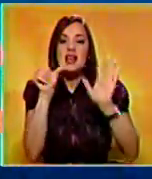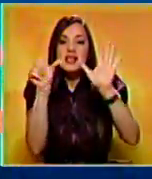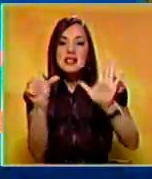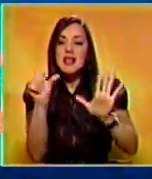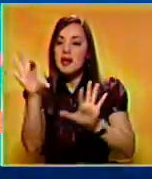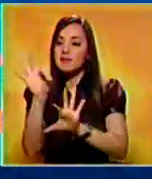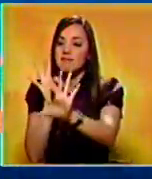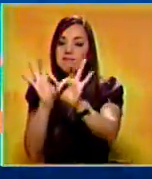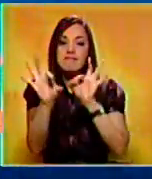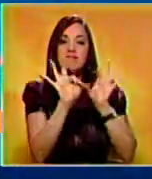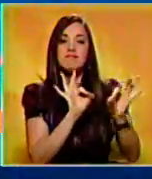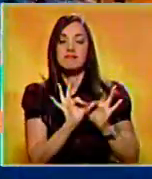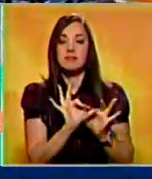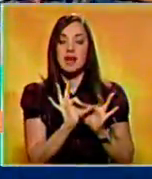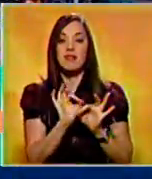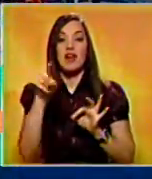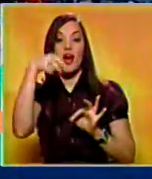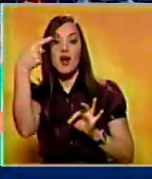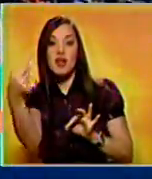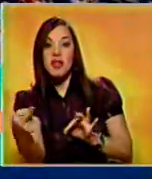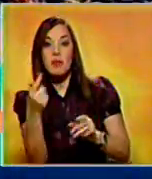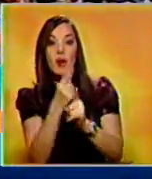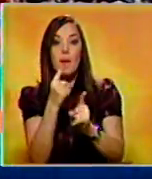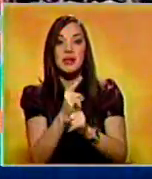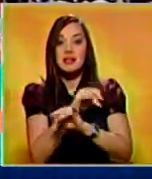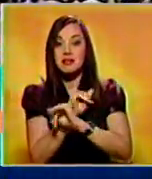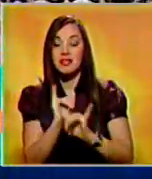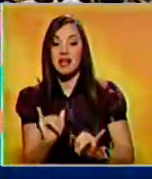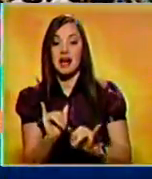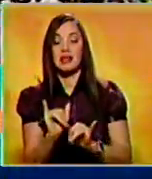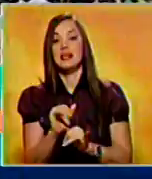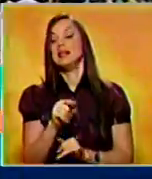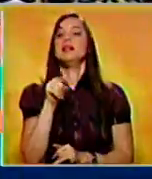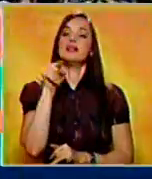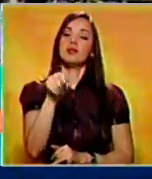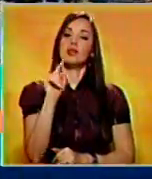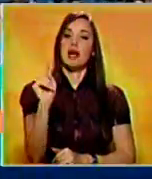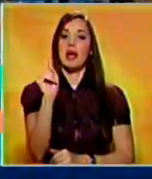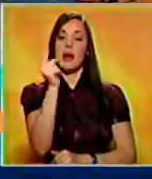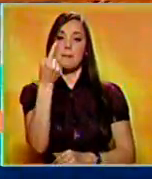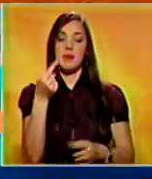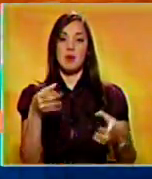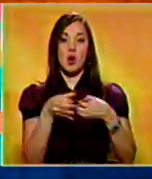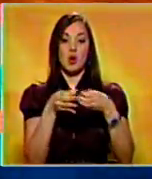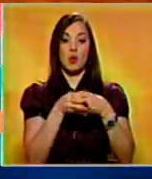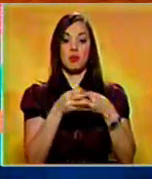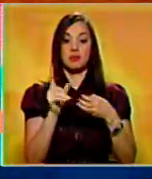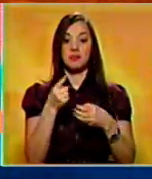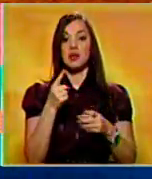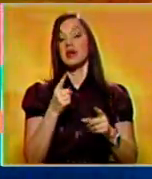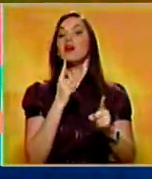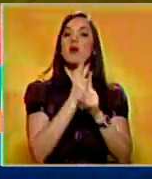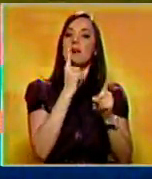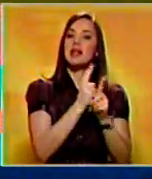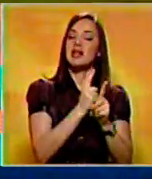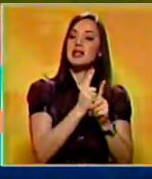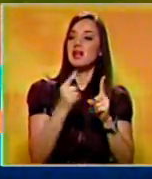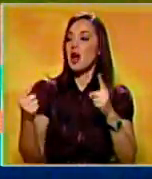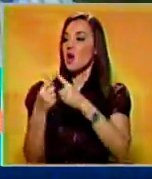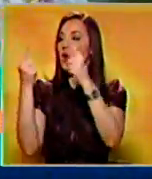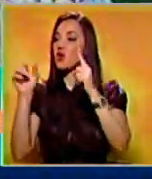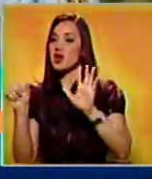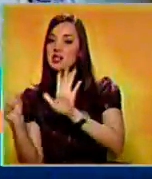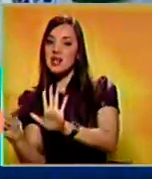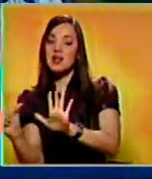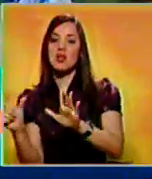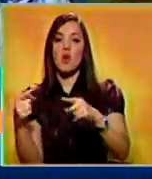La primera ronda de los playoffs enfrentará en 3 series, a mejor de 7 juegos, al primero de la ronda regular contra el sexto, al segundo contra el quinto